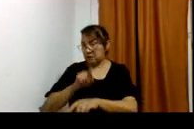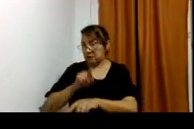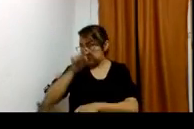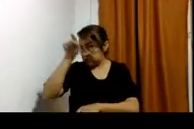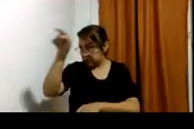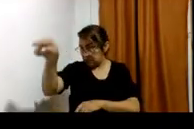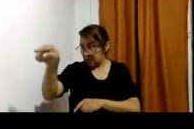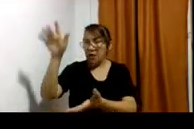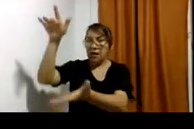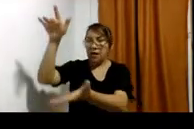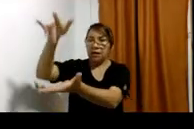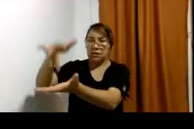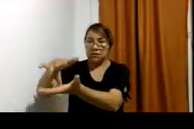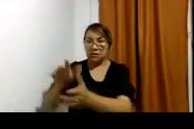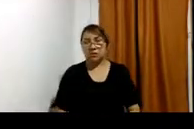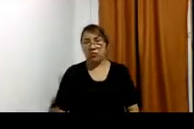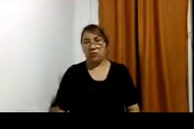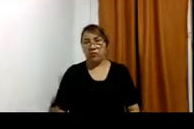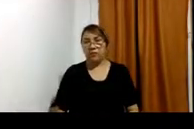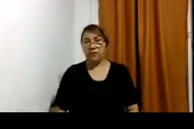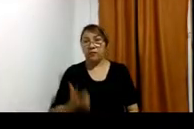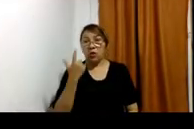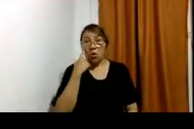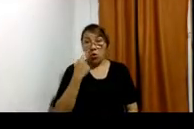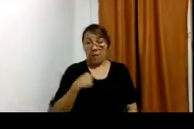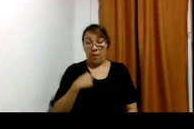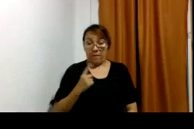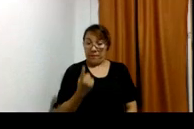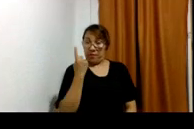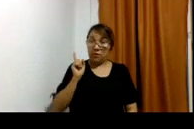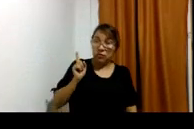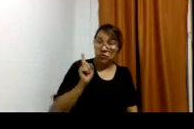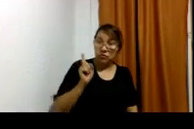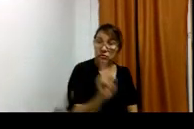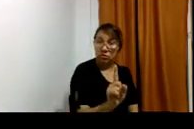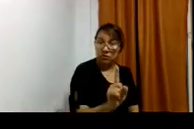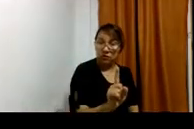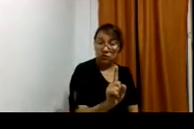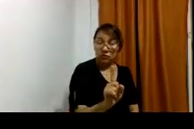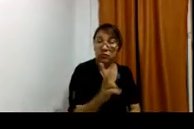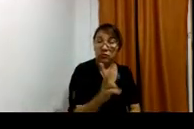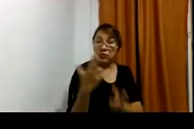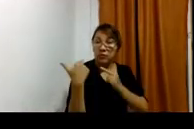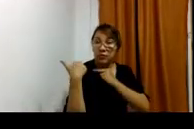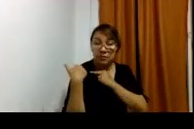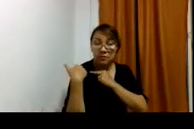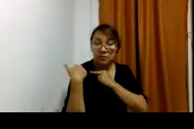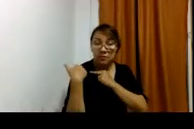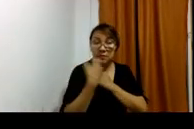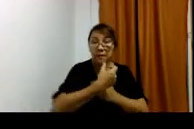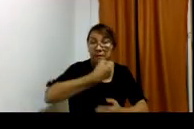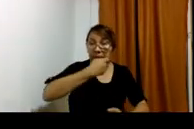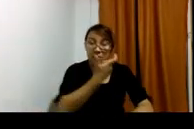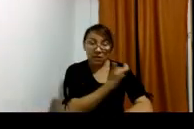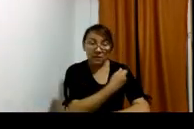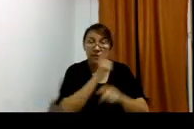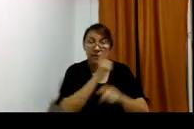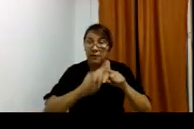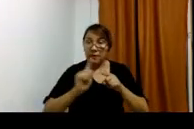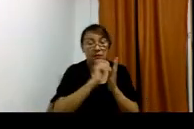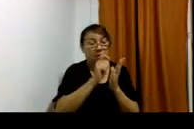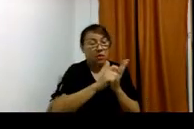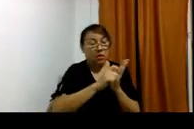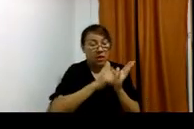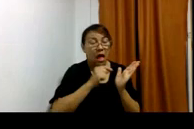favor, no somos nosotros el primer respondiente quien debe realizar la medicación ni recetar,